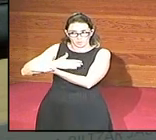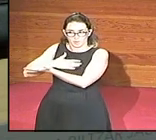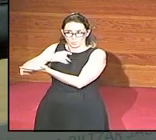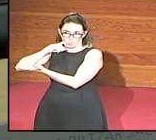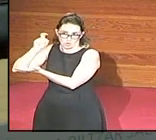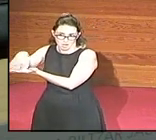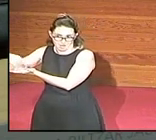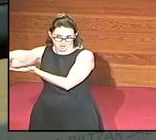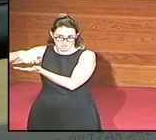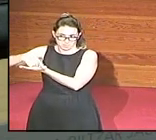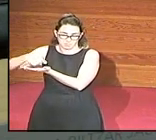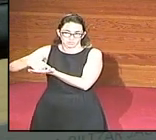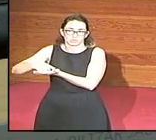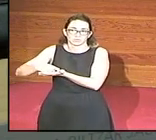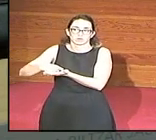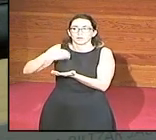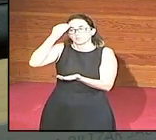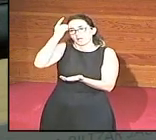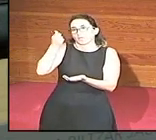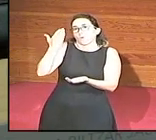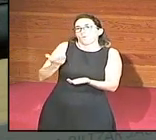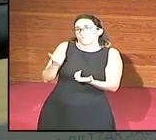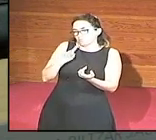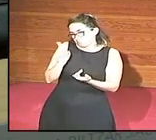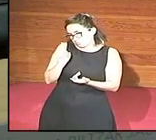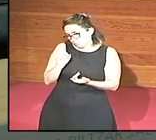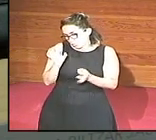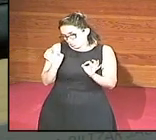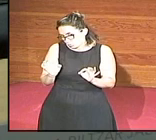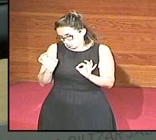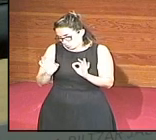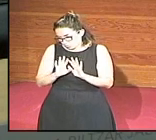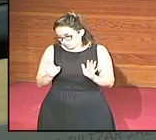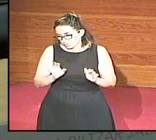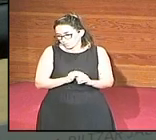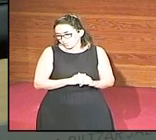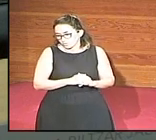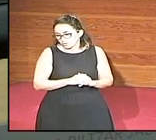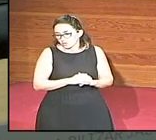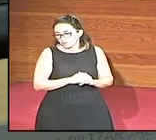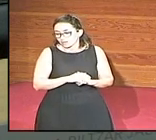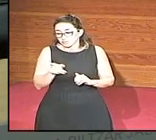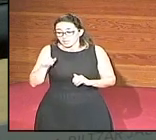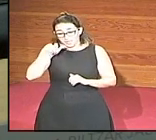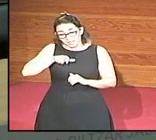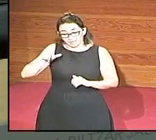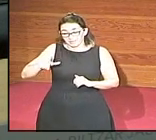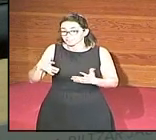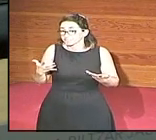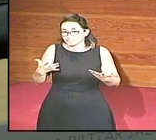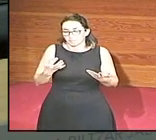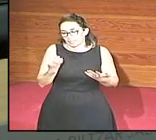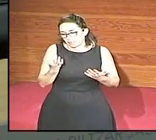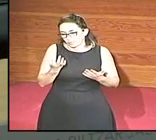justa. No vamos a tocar el bolsillo de los ciudadanos. Entonces, esta gente lo que tenía que hacer era